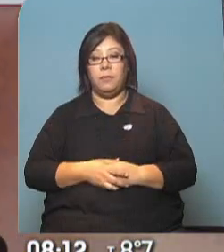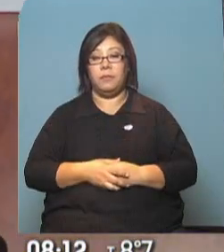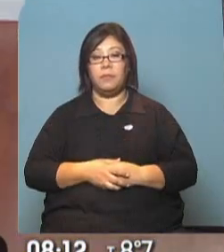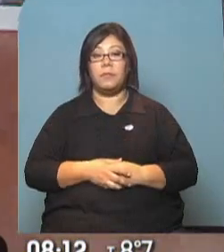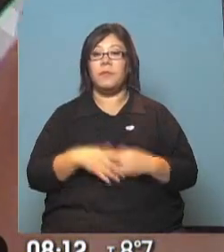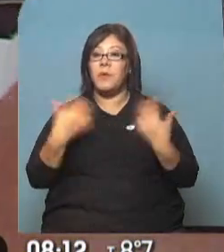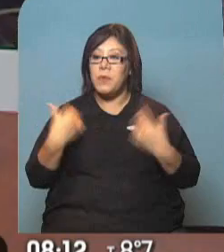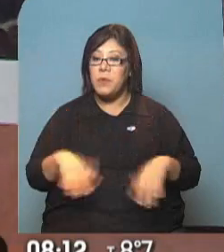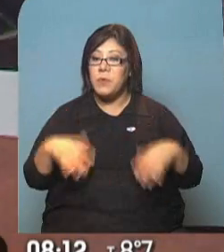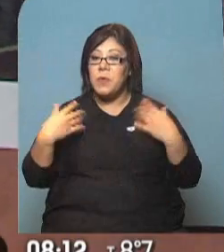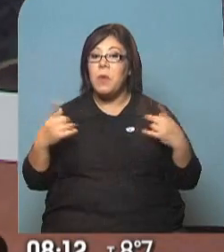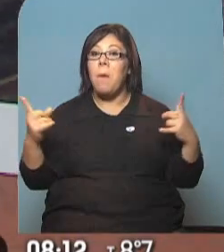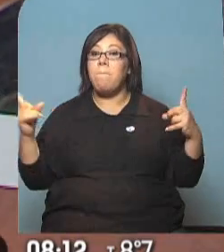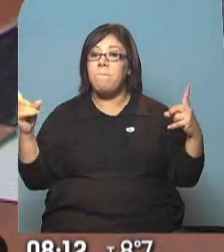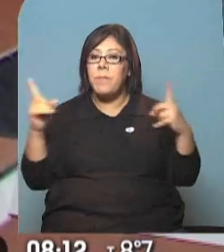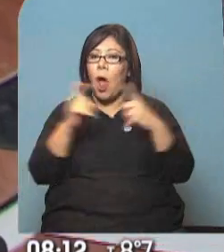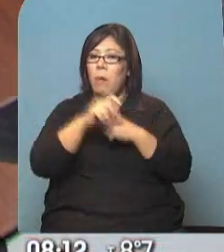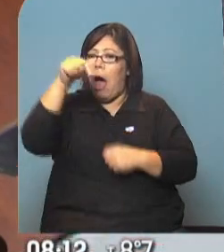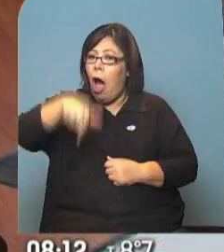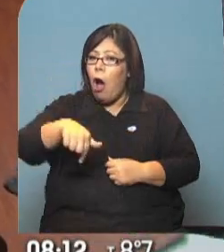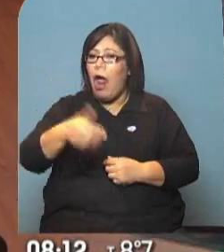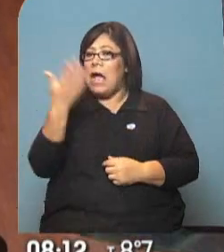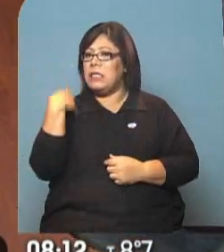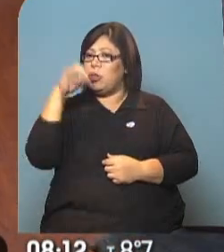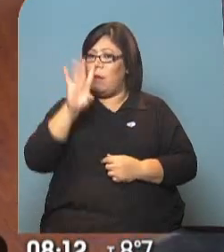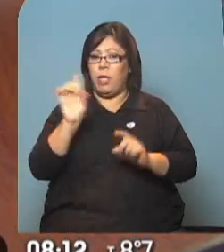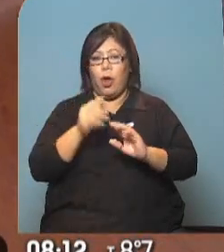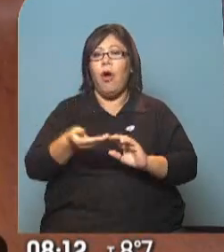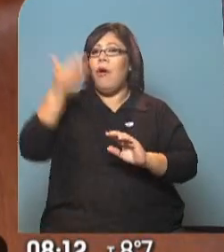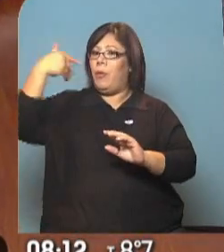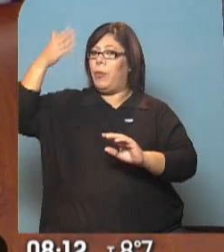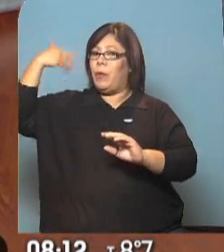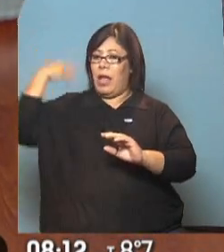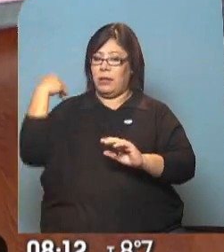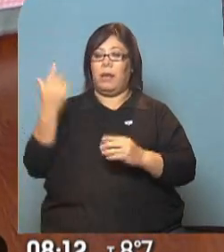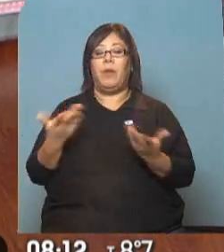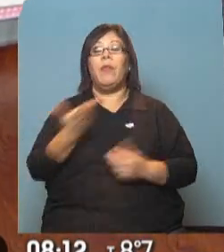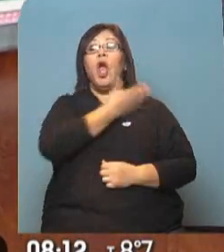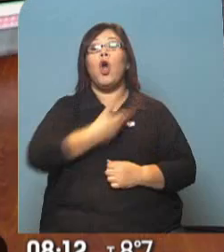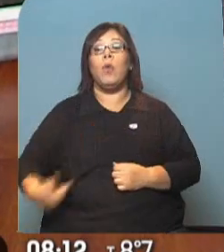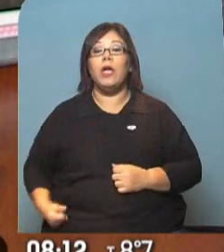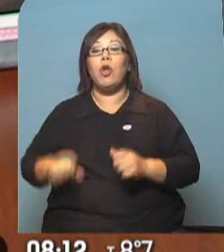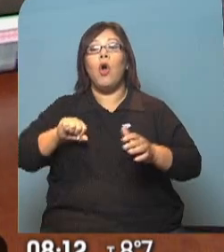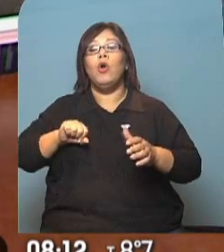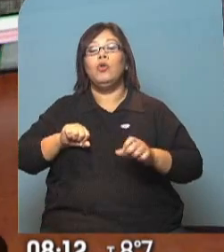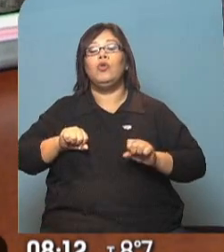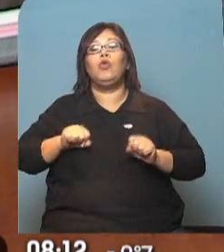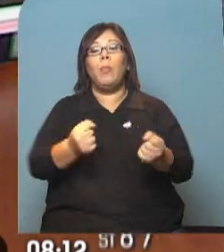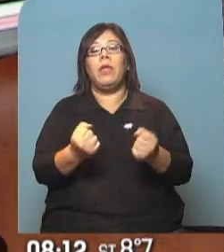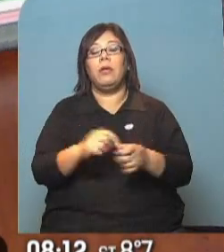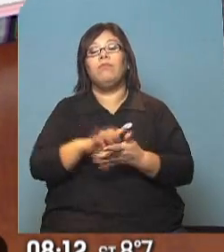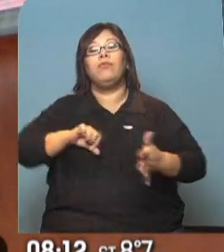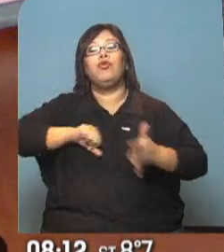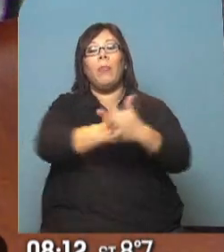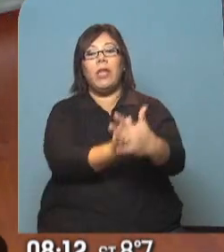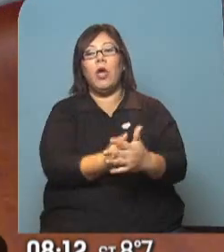Escándalo de larga data, pero vamos un poco a lo que sucedió después de esto. El gobierno suspendió a 150 trabajadores, no descarta